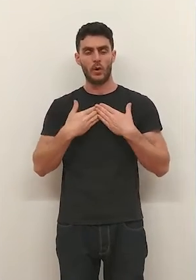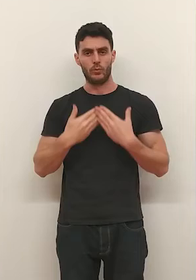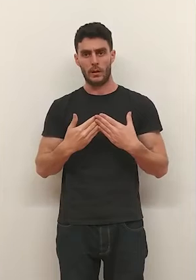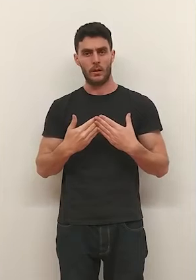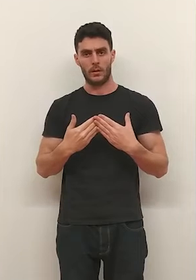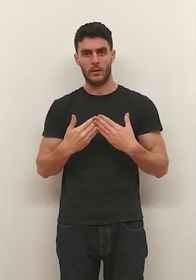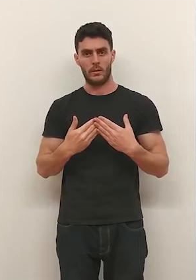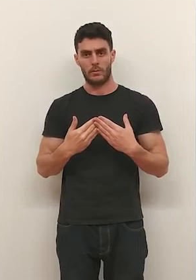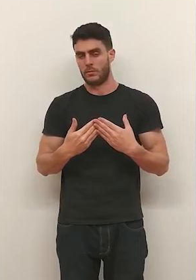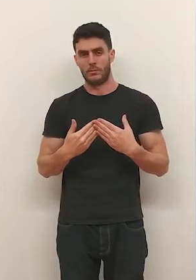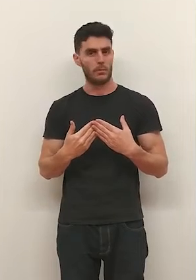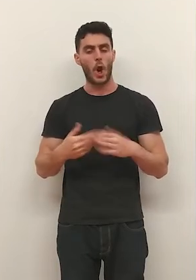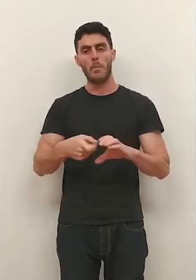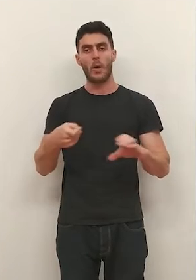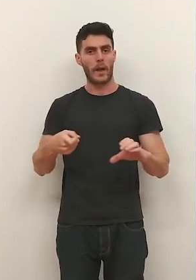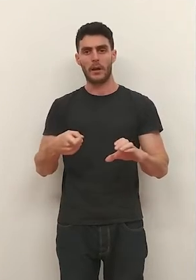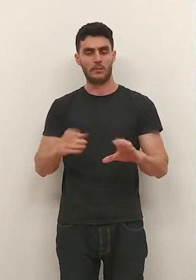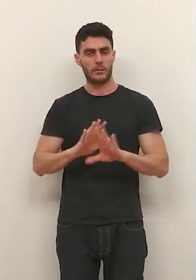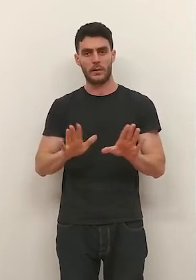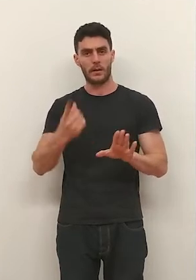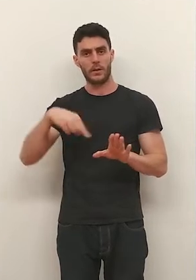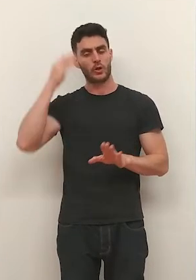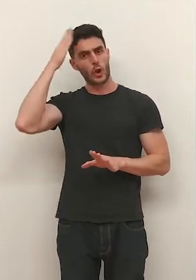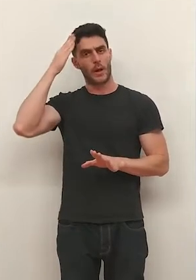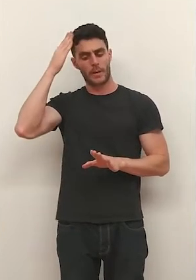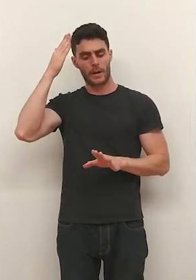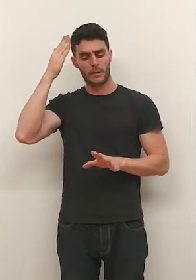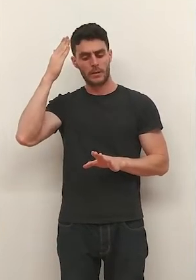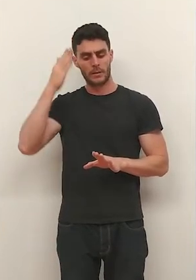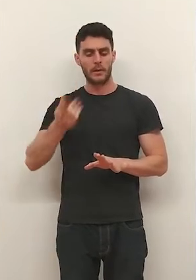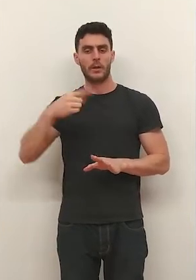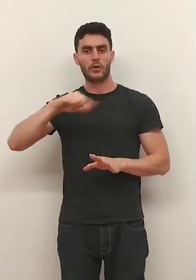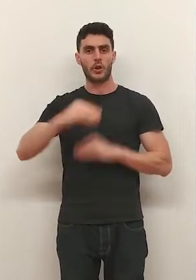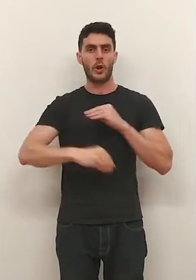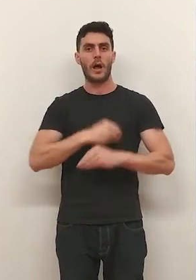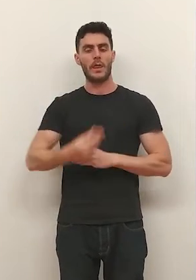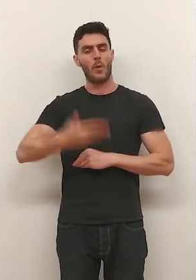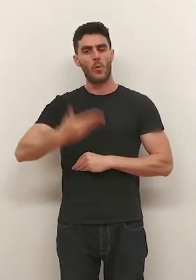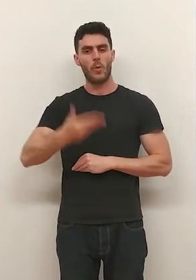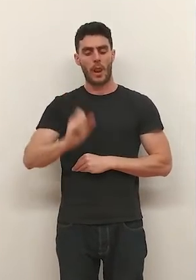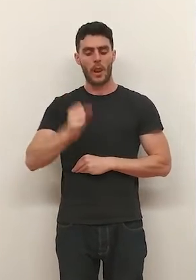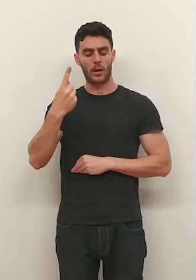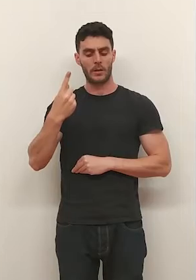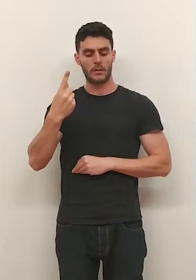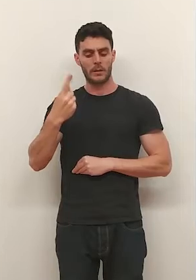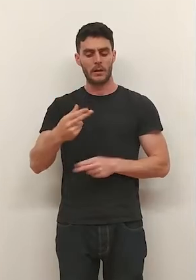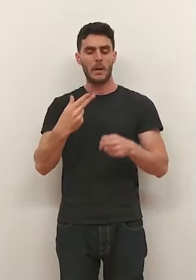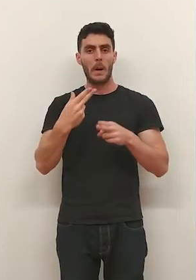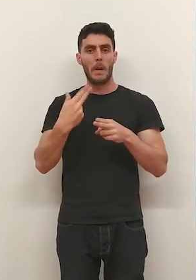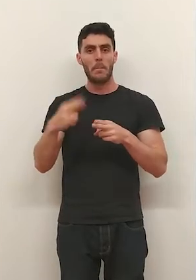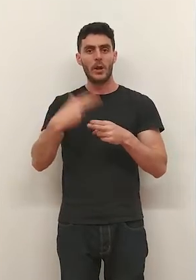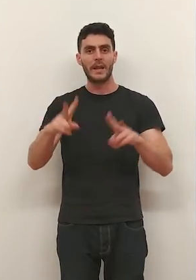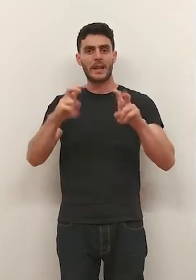de los productores. Y ahí es donde Navarra... Y lo que hay que hacer por encima de todo es